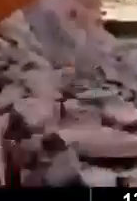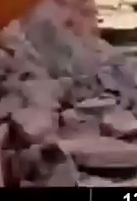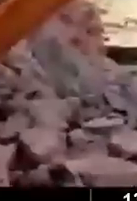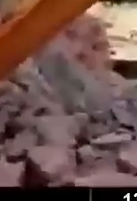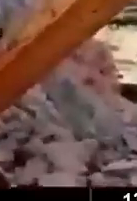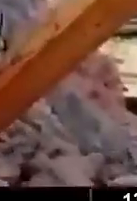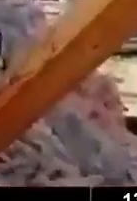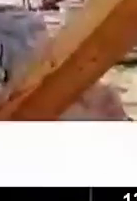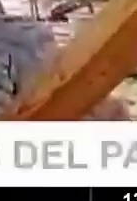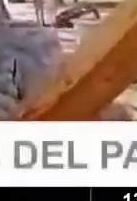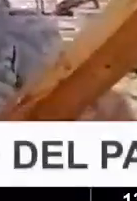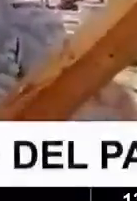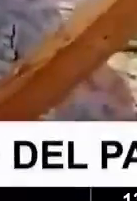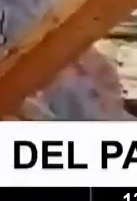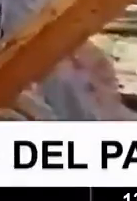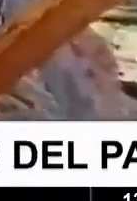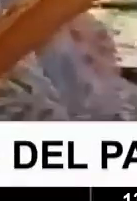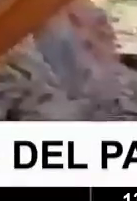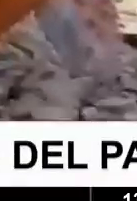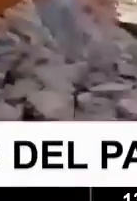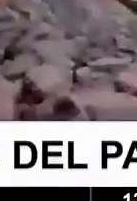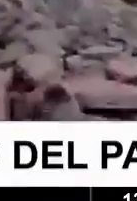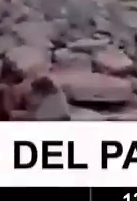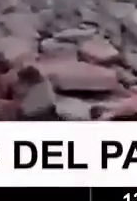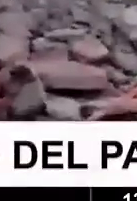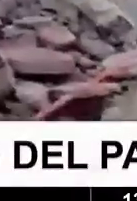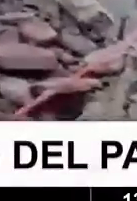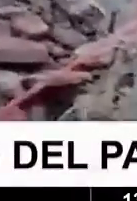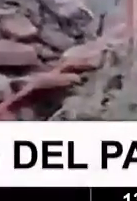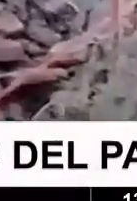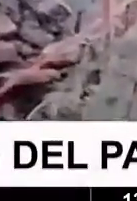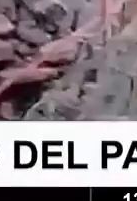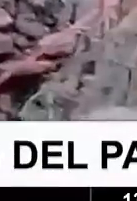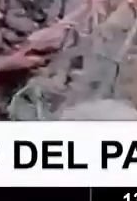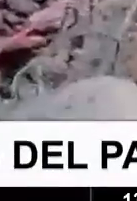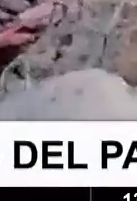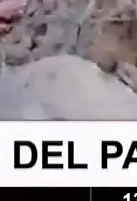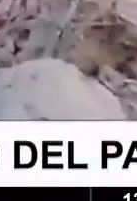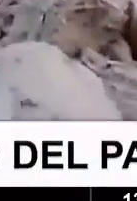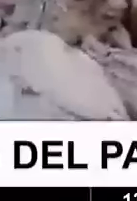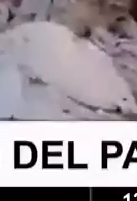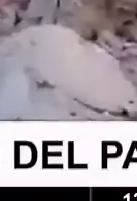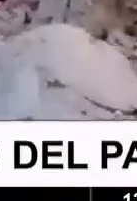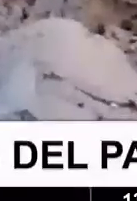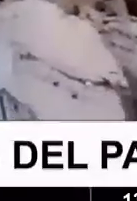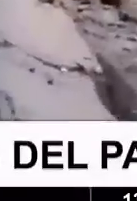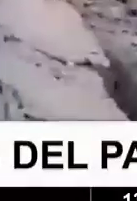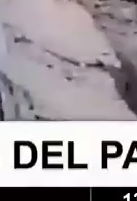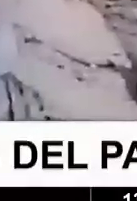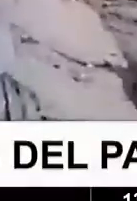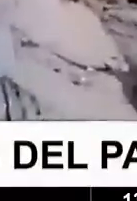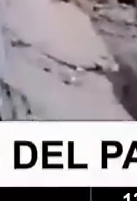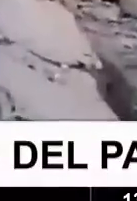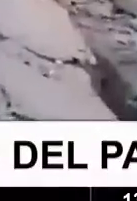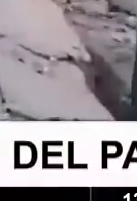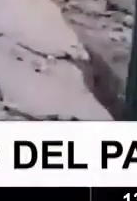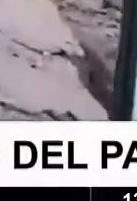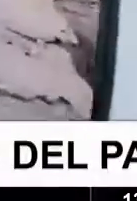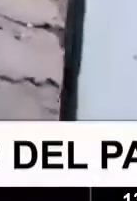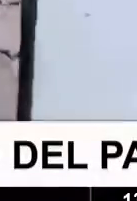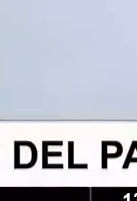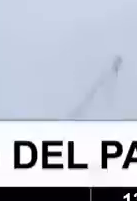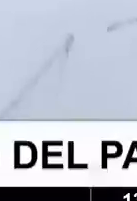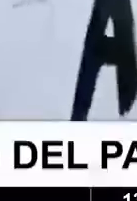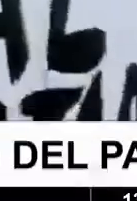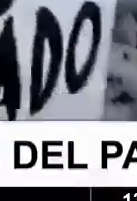que hemos conversado con el gobierno, que esto es una determinación. Yo creo que por lo mismo también se hizo como esta destrucción del mausoleo durante